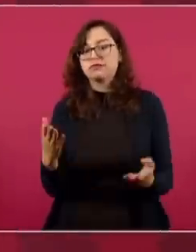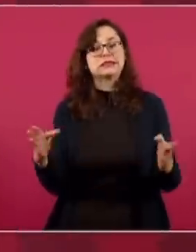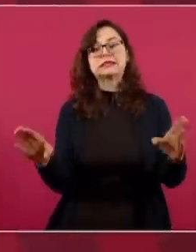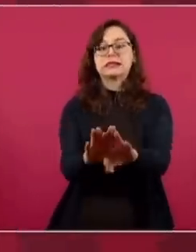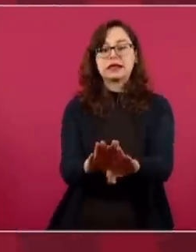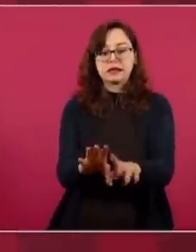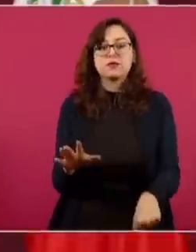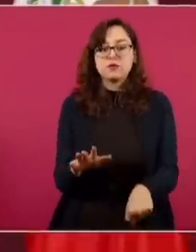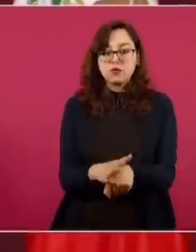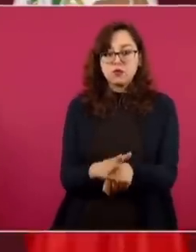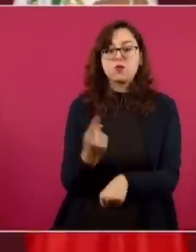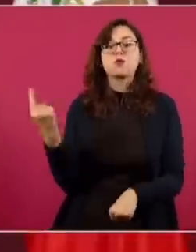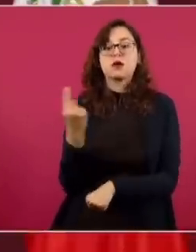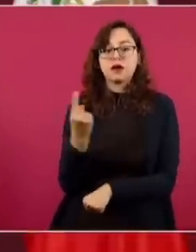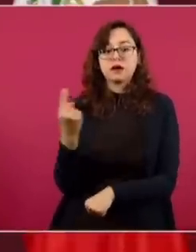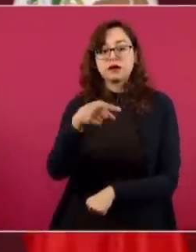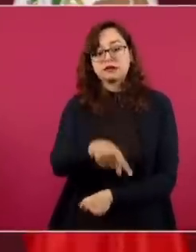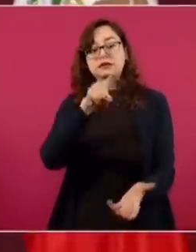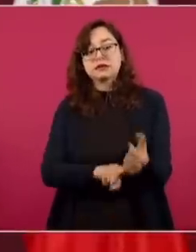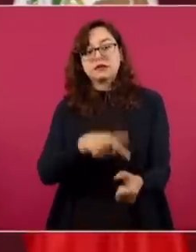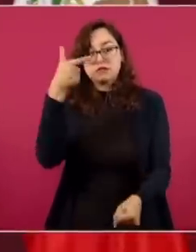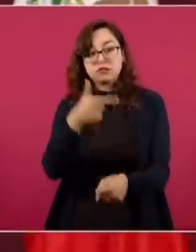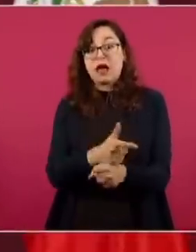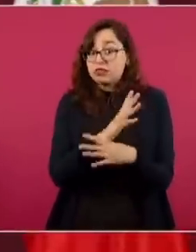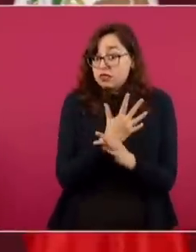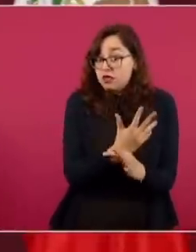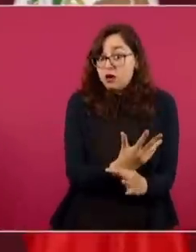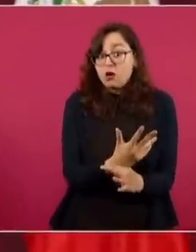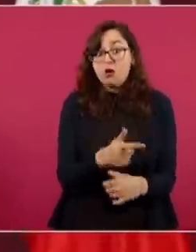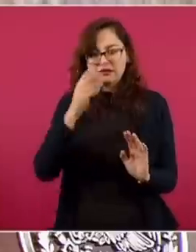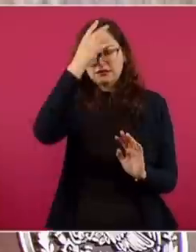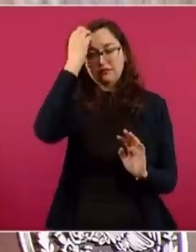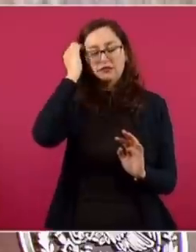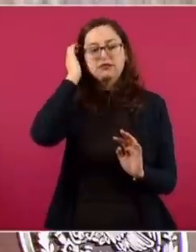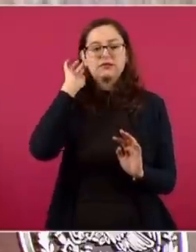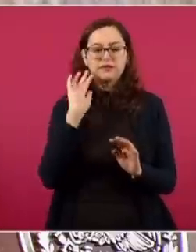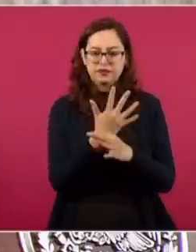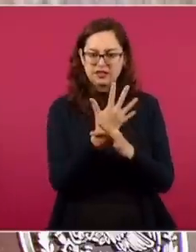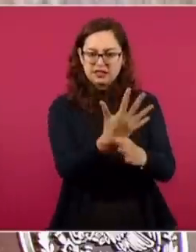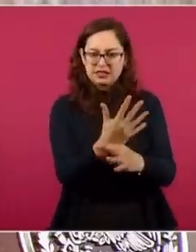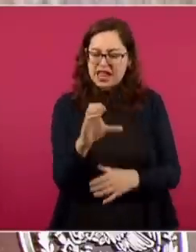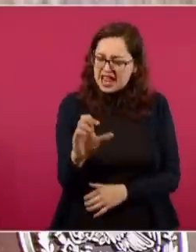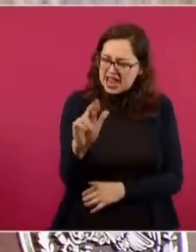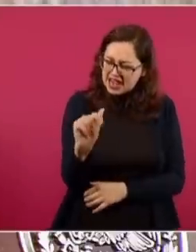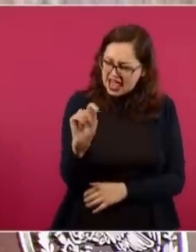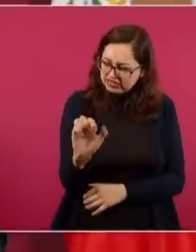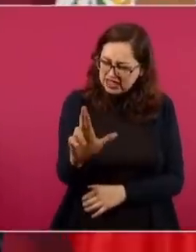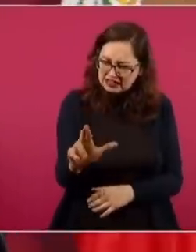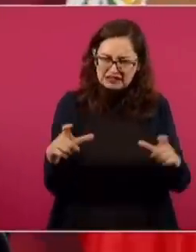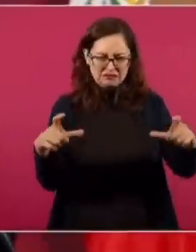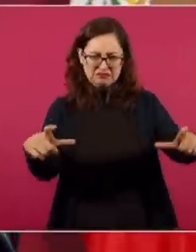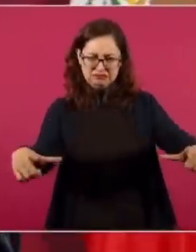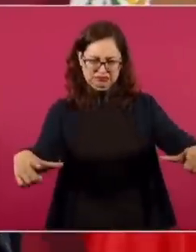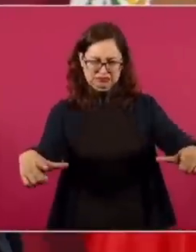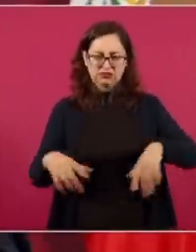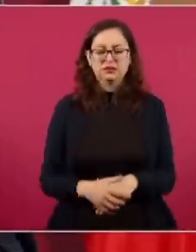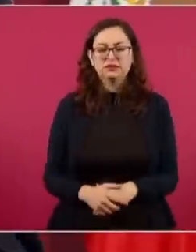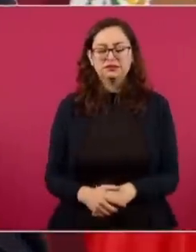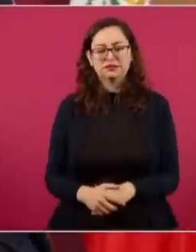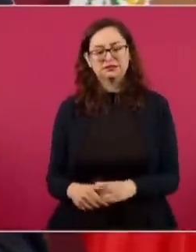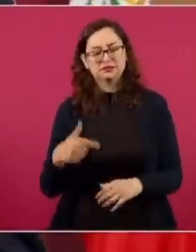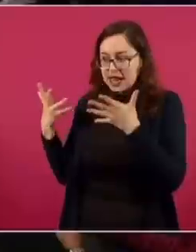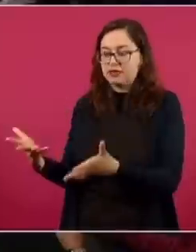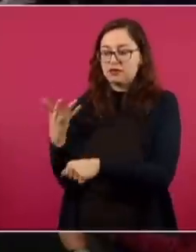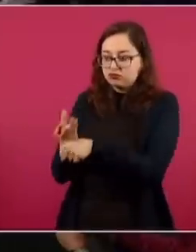informan de que encontraron textual, un cráter. Entonces, a mí me llamó la atención porque acababa de estar un día